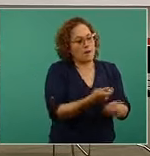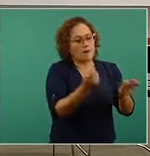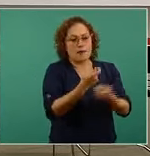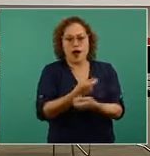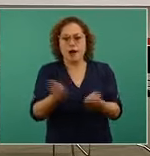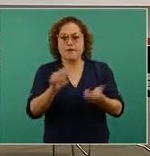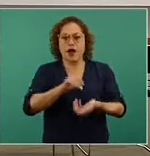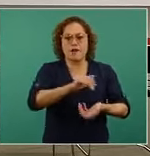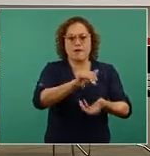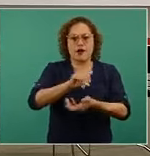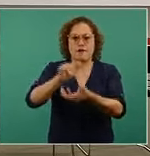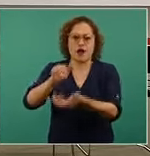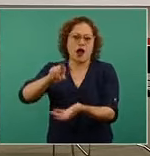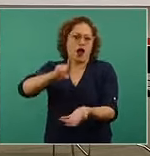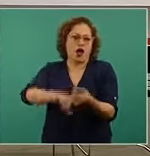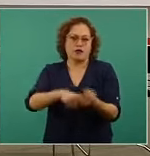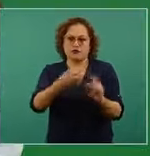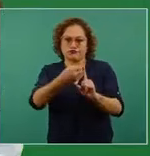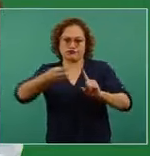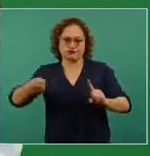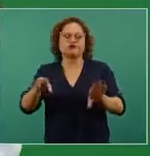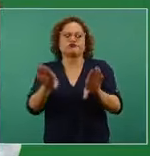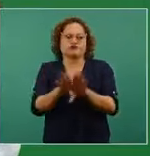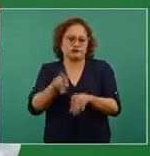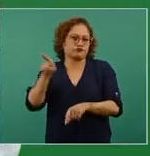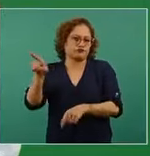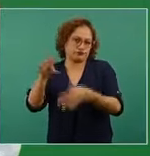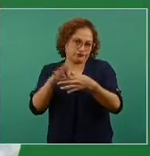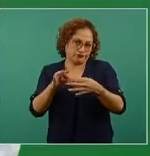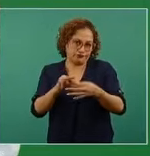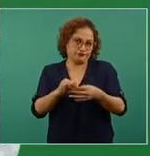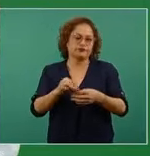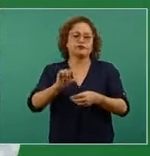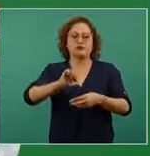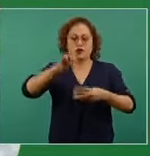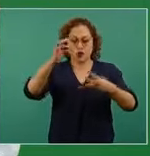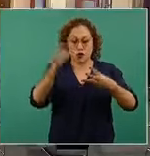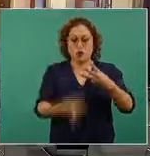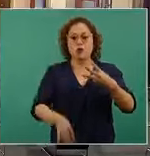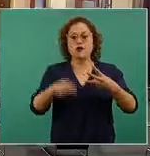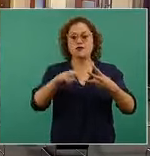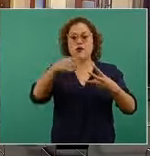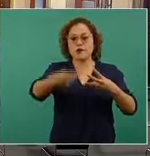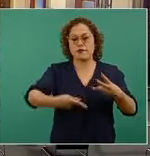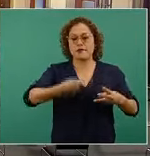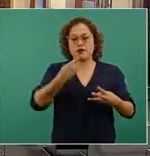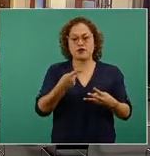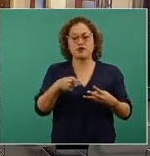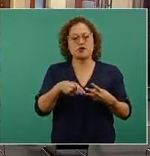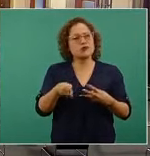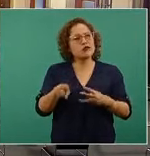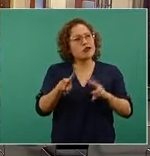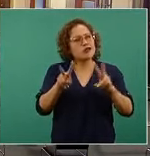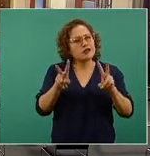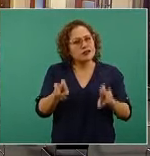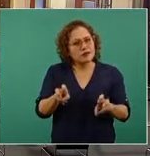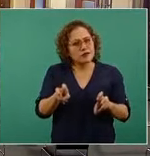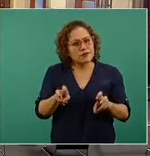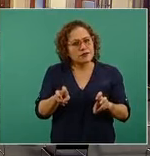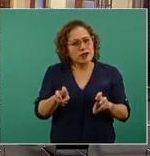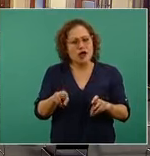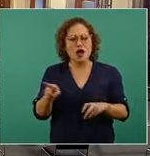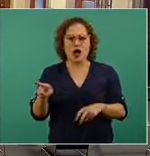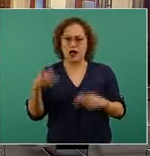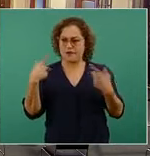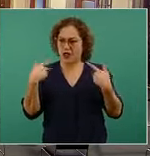de la estrategia nacional de vacunación y el último cuestionamiento tenía que ver con esto todos los maestros